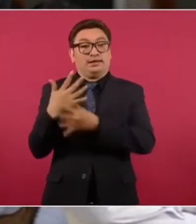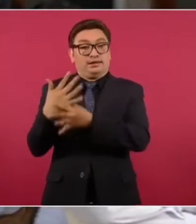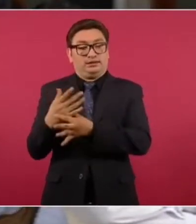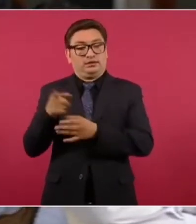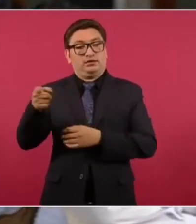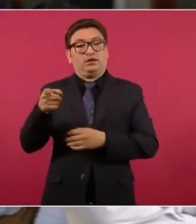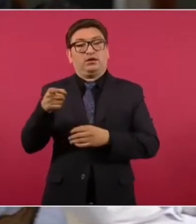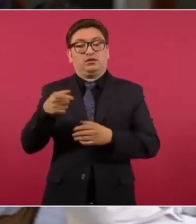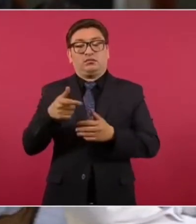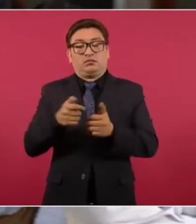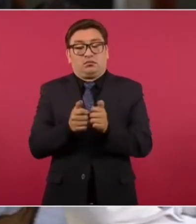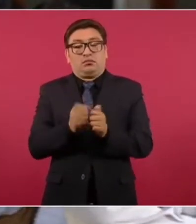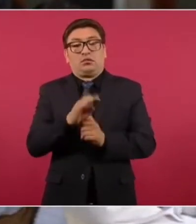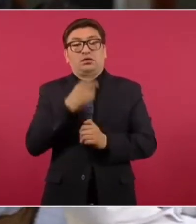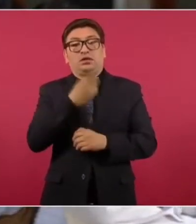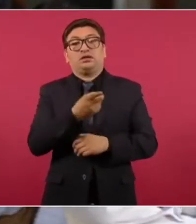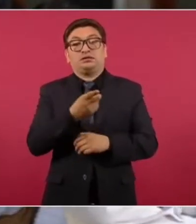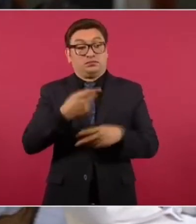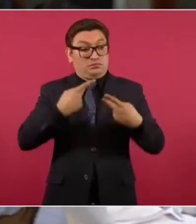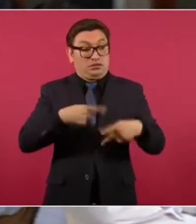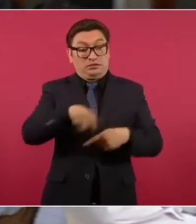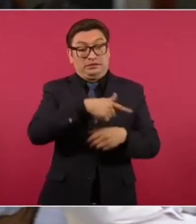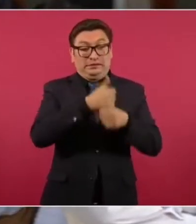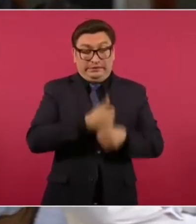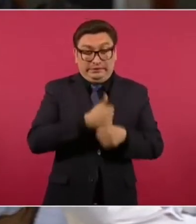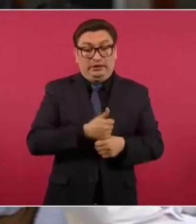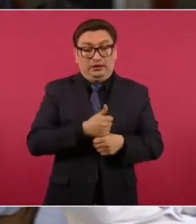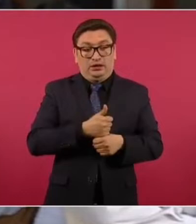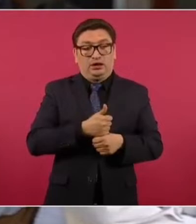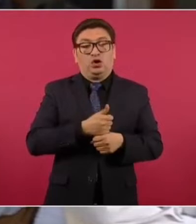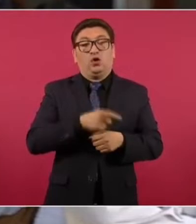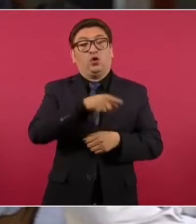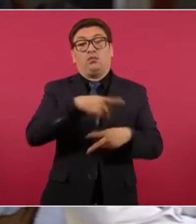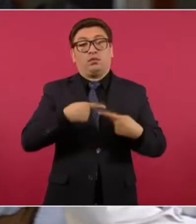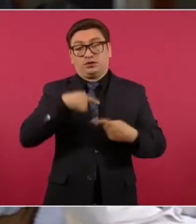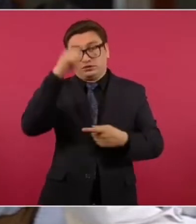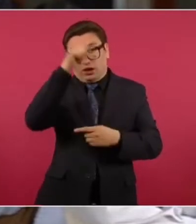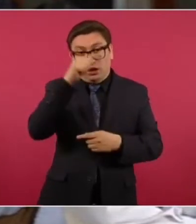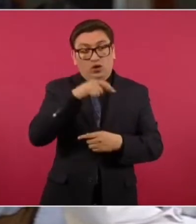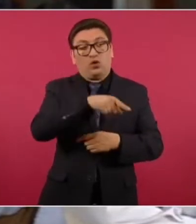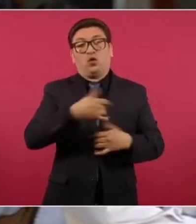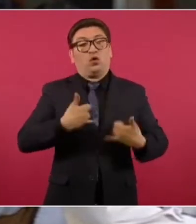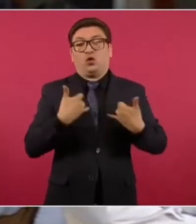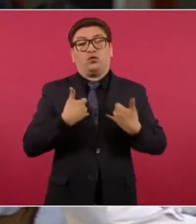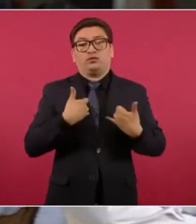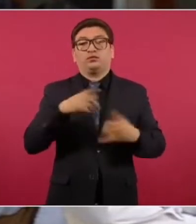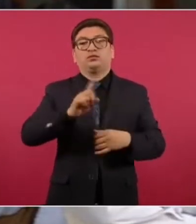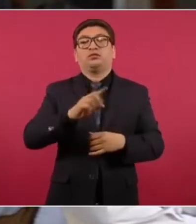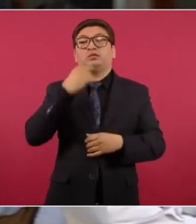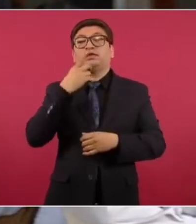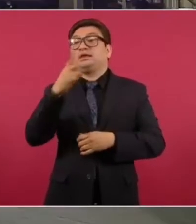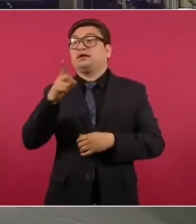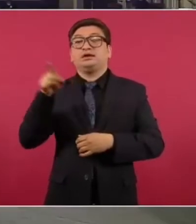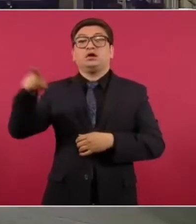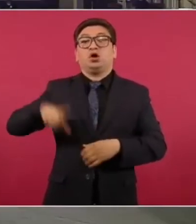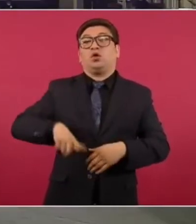caso no habla de las víctimas, no habla de los sacerdotes, no habla de los jóvenes, sino de la estrategia